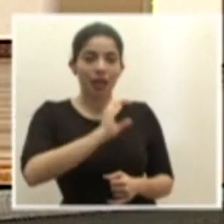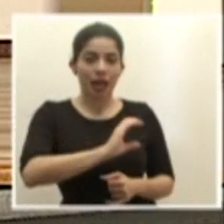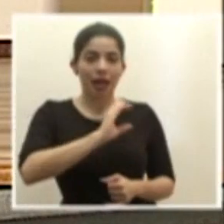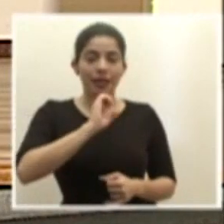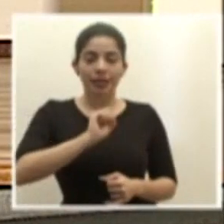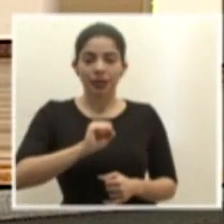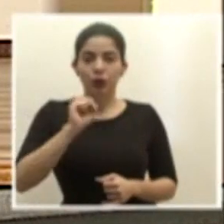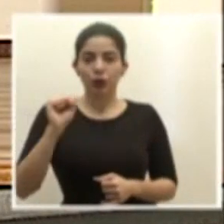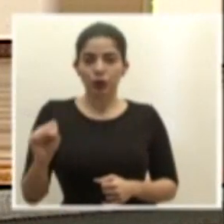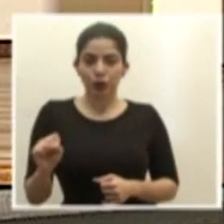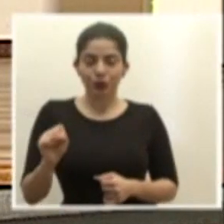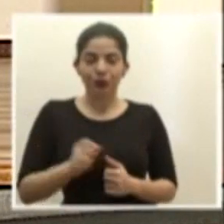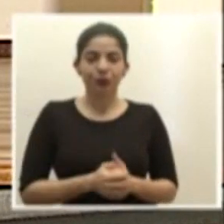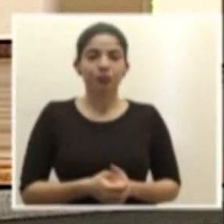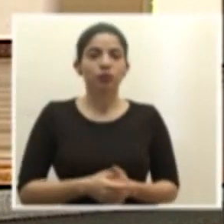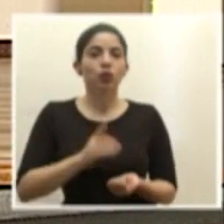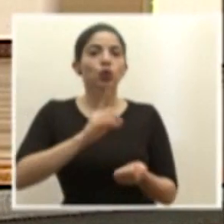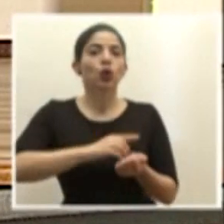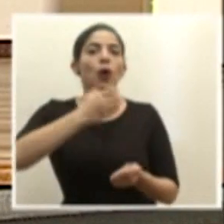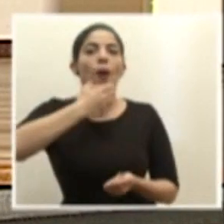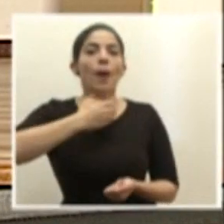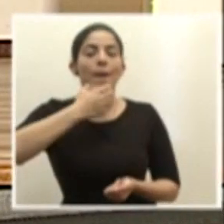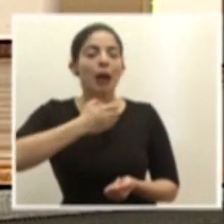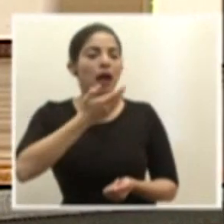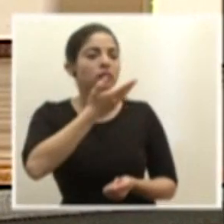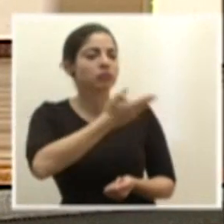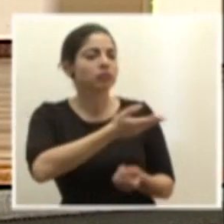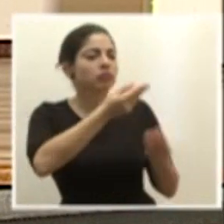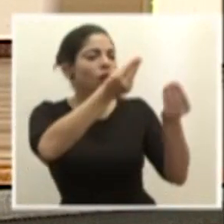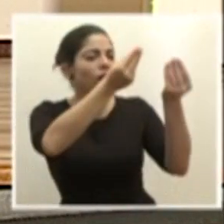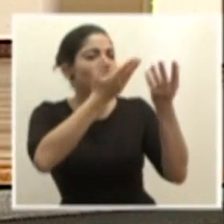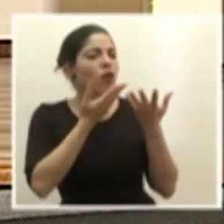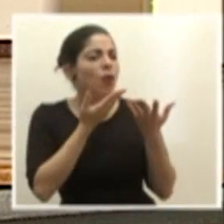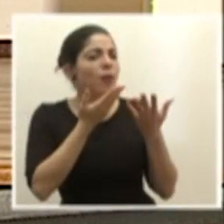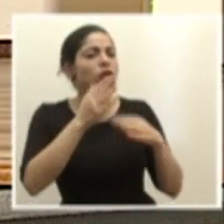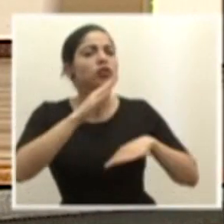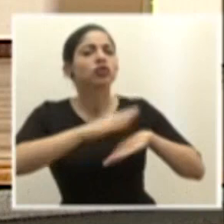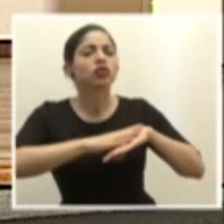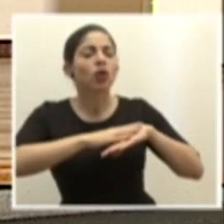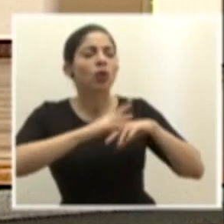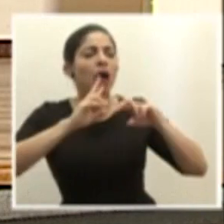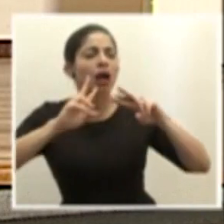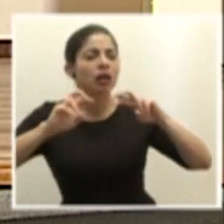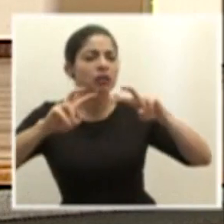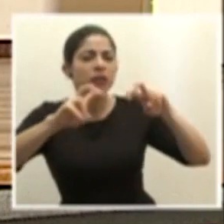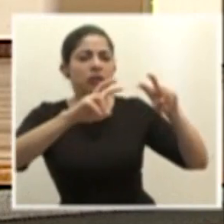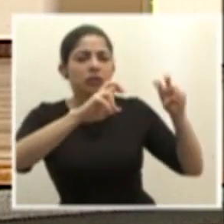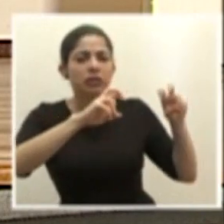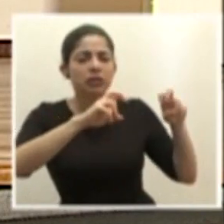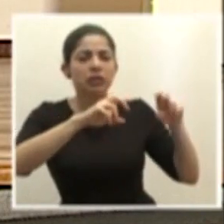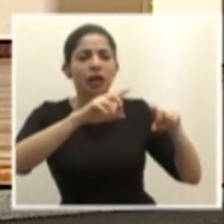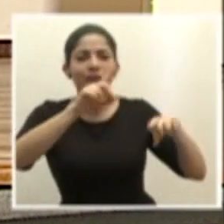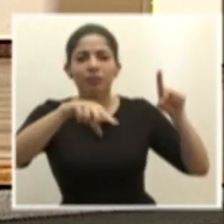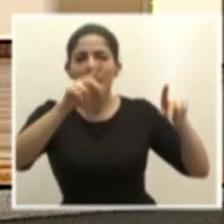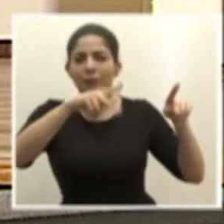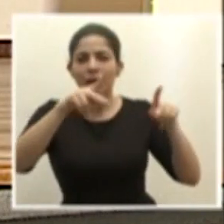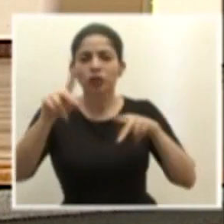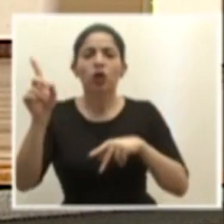Caja Costarricense de Seguro Social, el doctor Román Macaya, informará sobre el tamizaje masivo aleatorio en